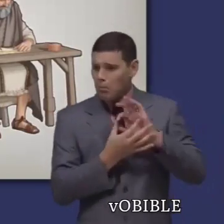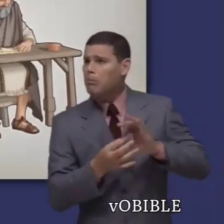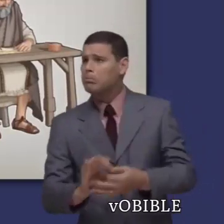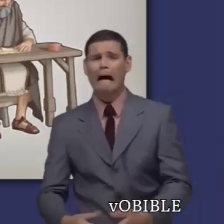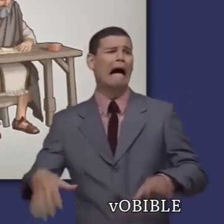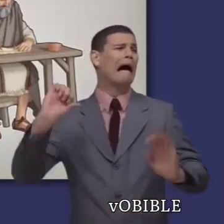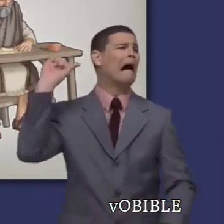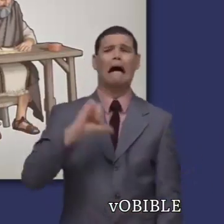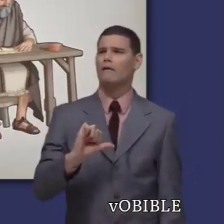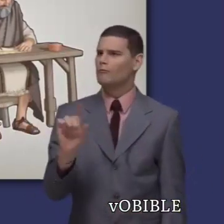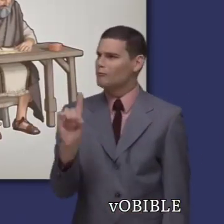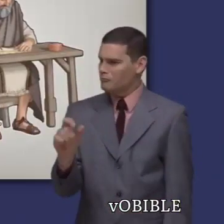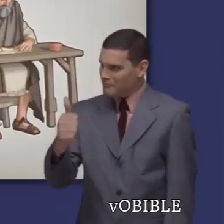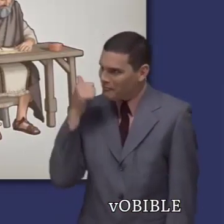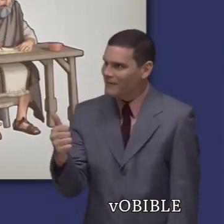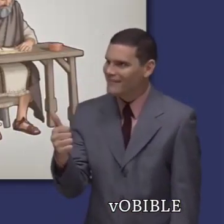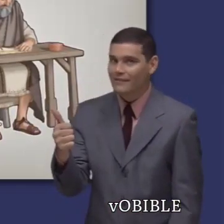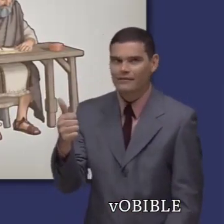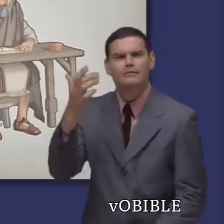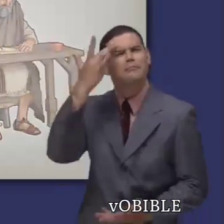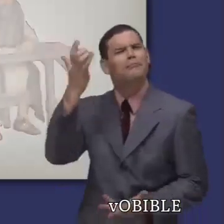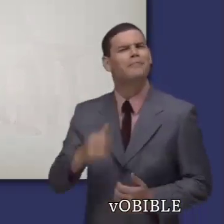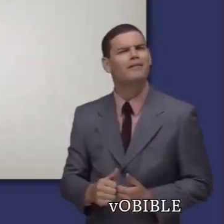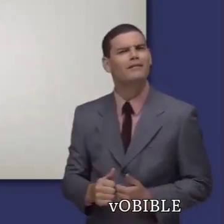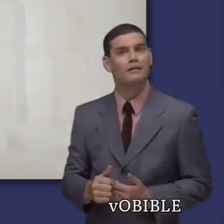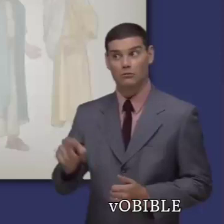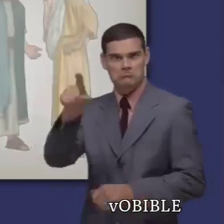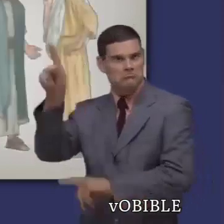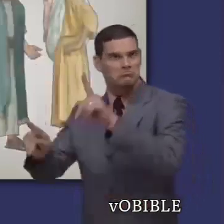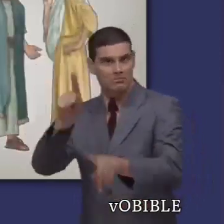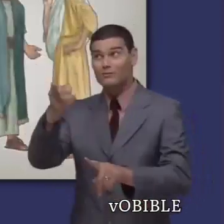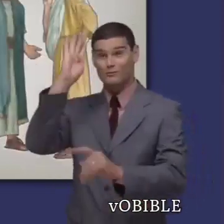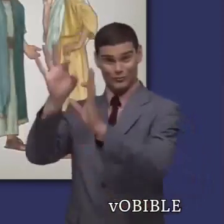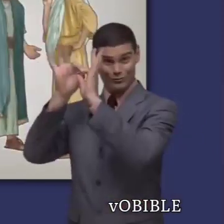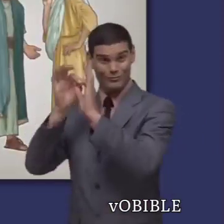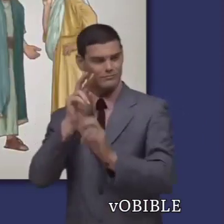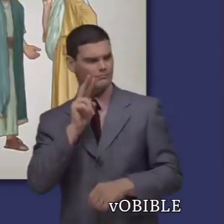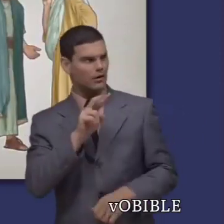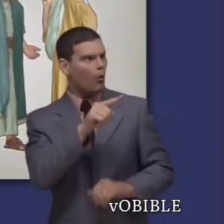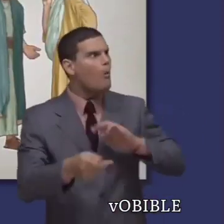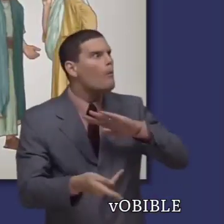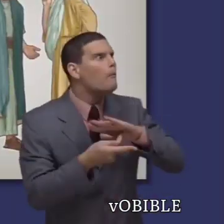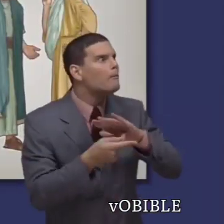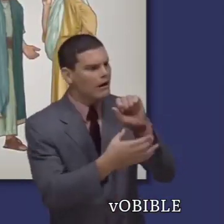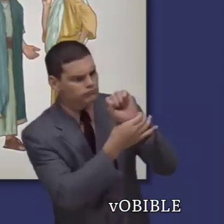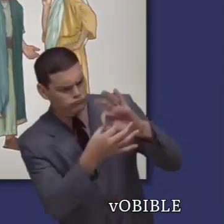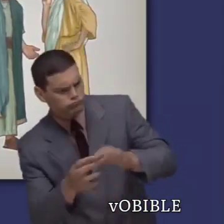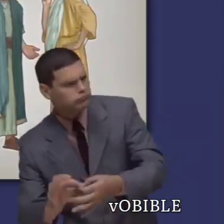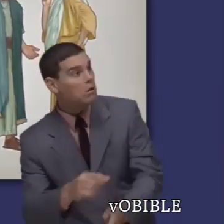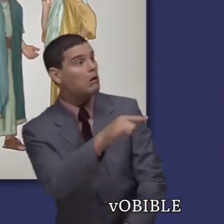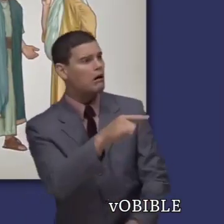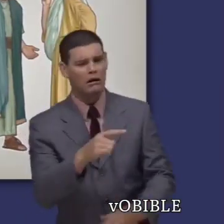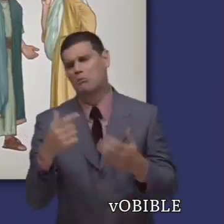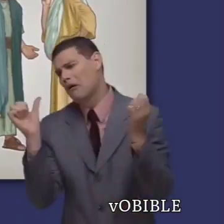ha contribuido a que se difundan las buenas noticias. El valor del apóstol ante la oposición ha